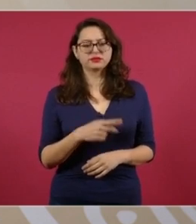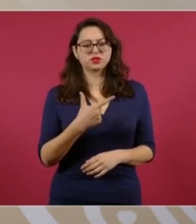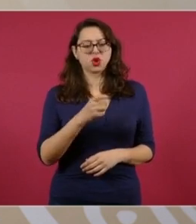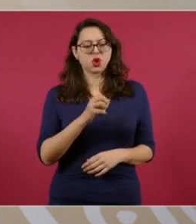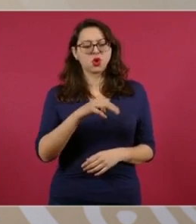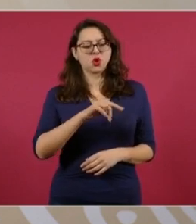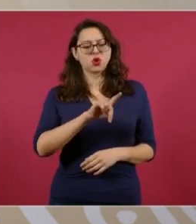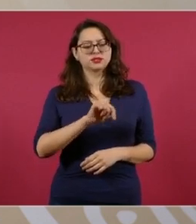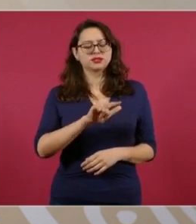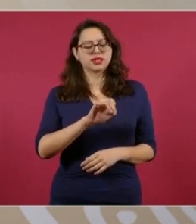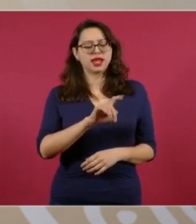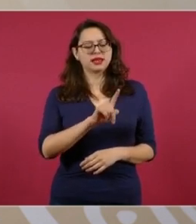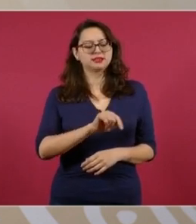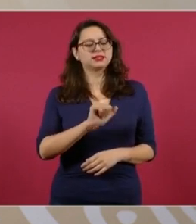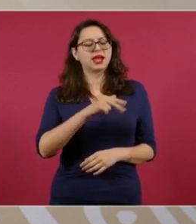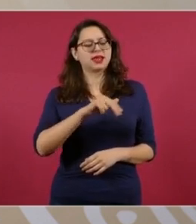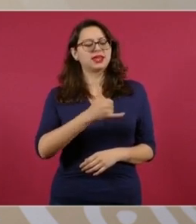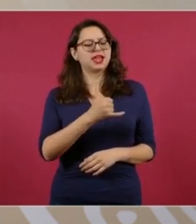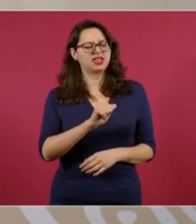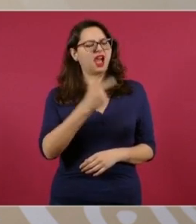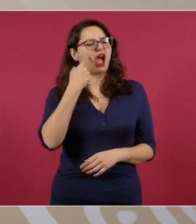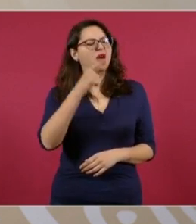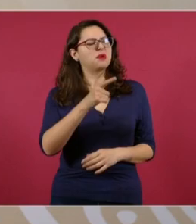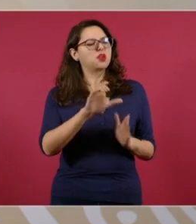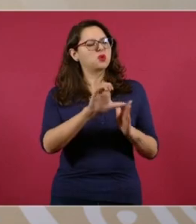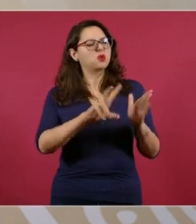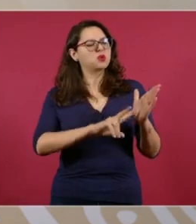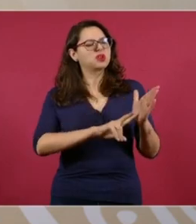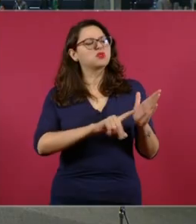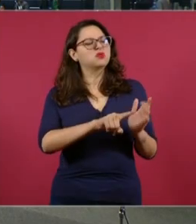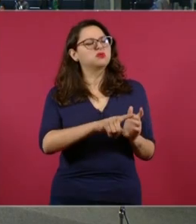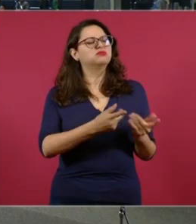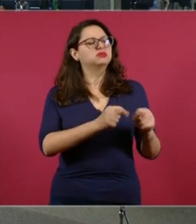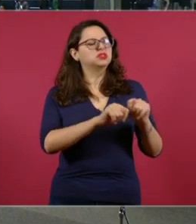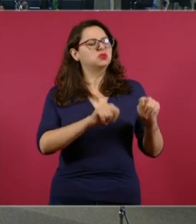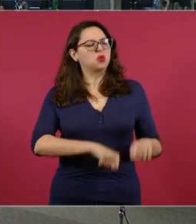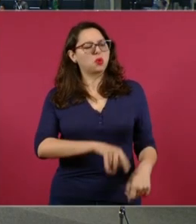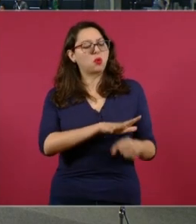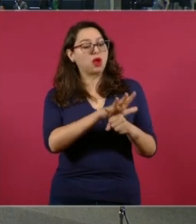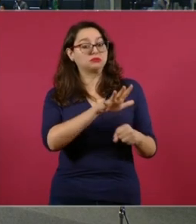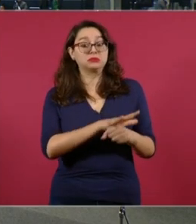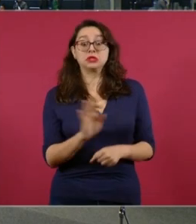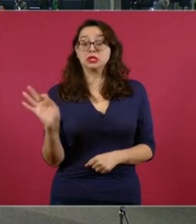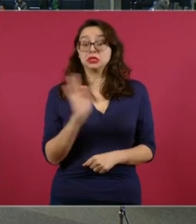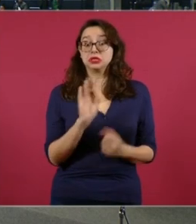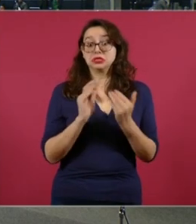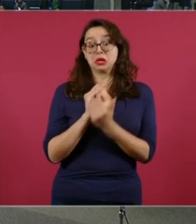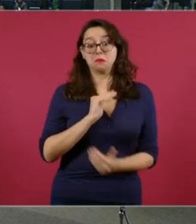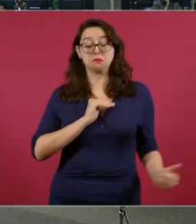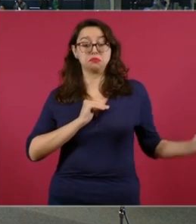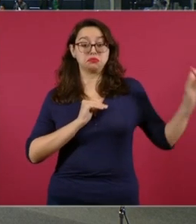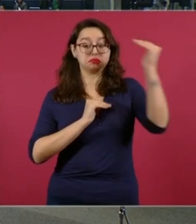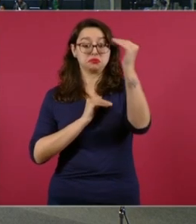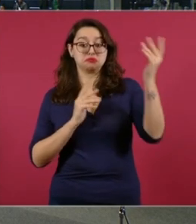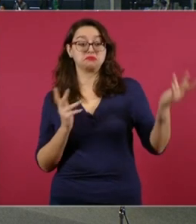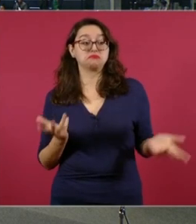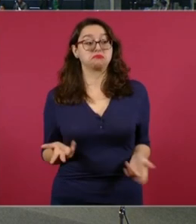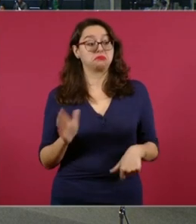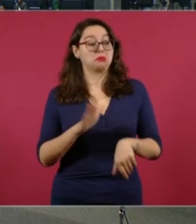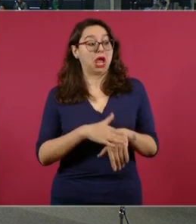González Anaya. A ver, búscale, porque una de esas hasta tiene más grado